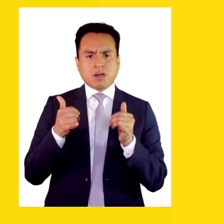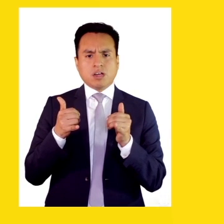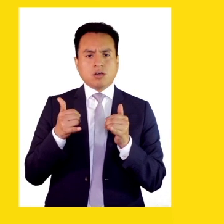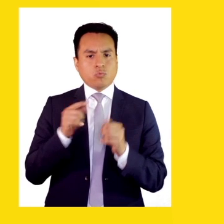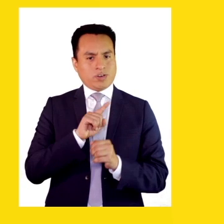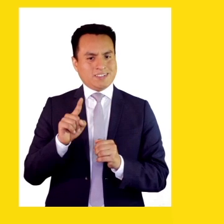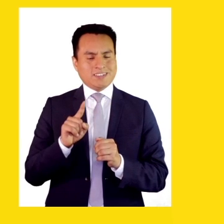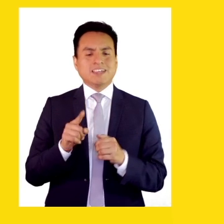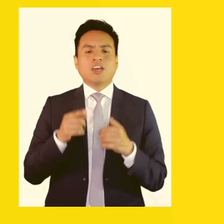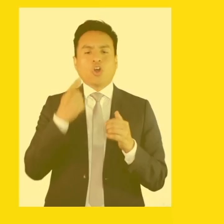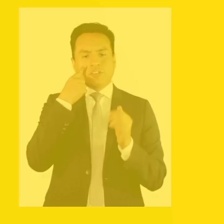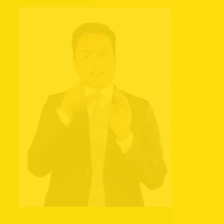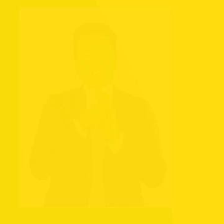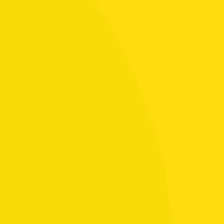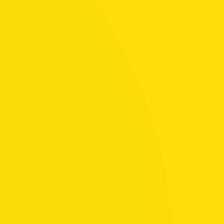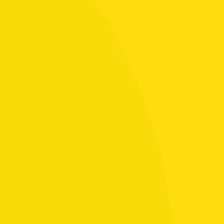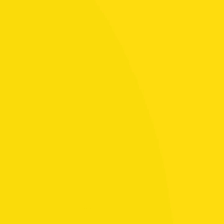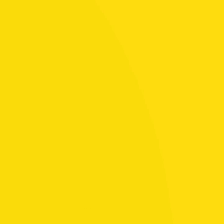juego